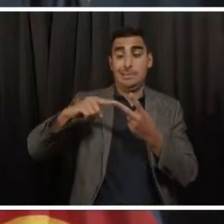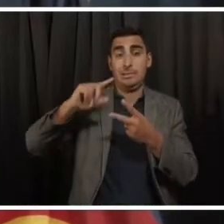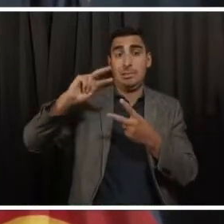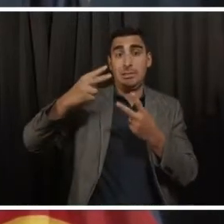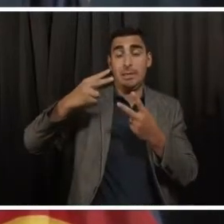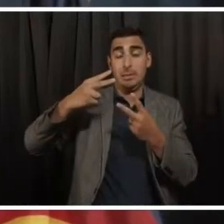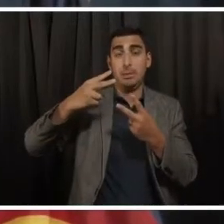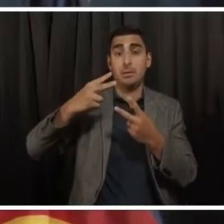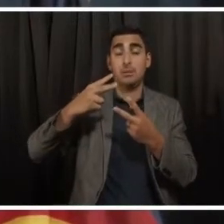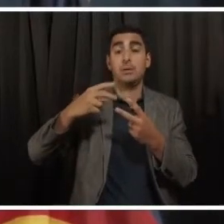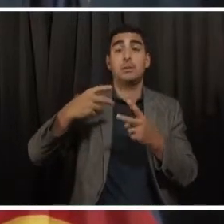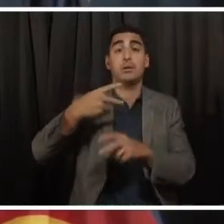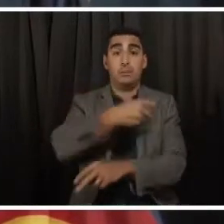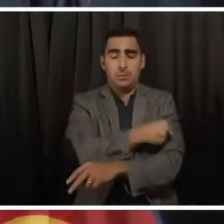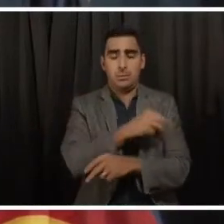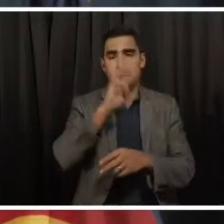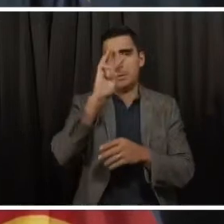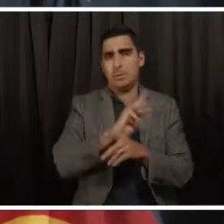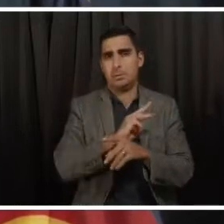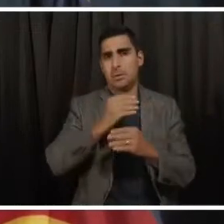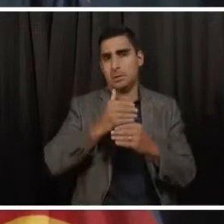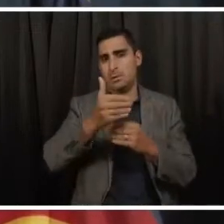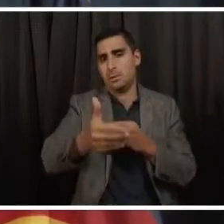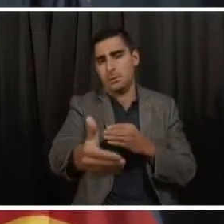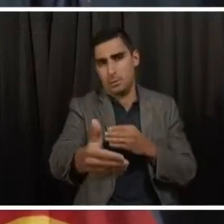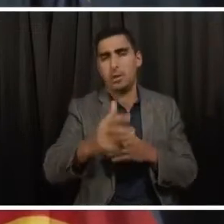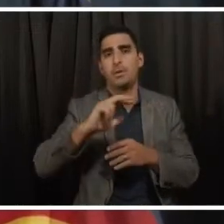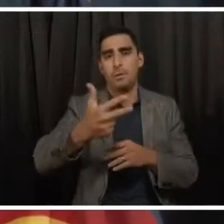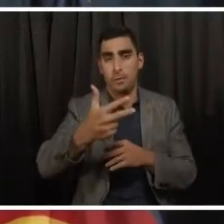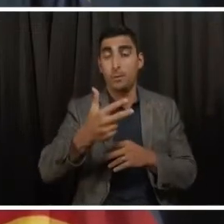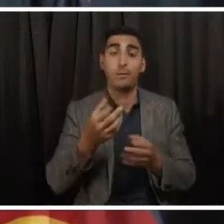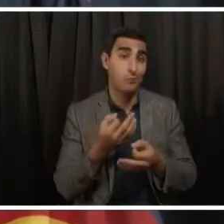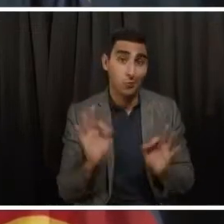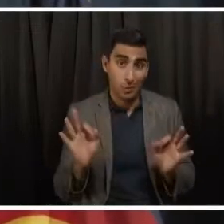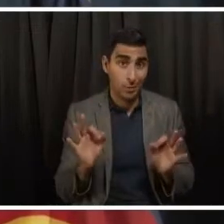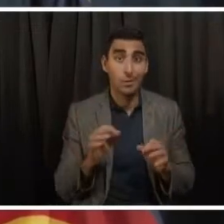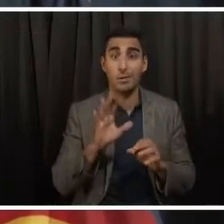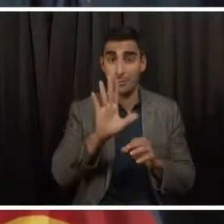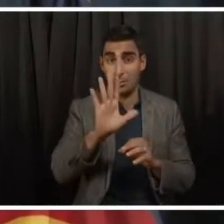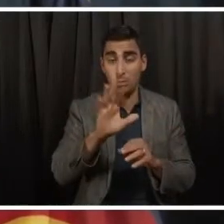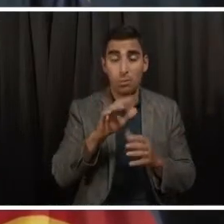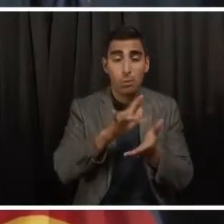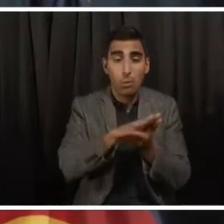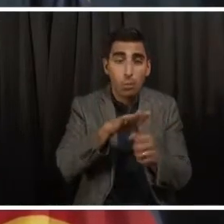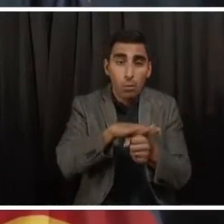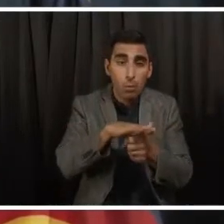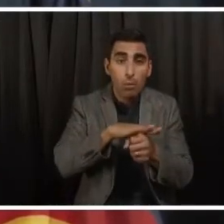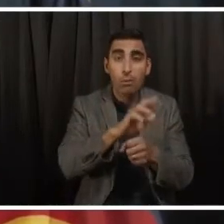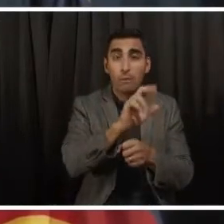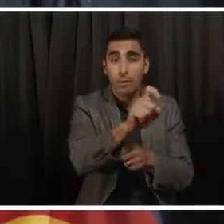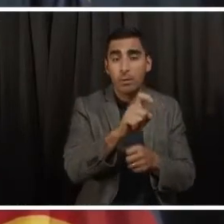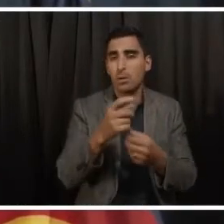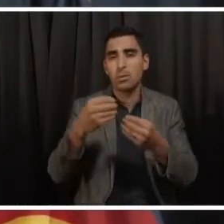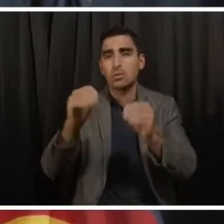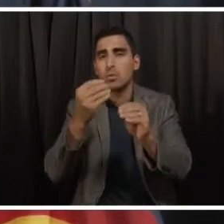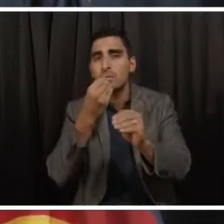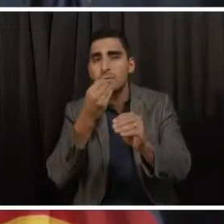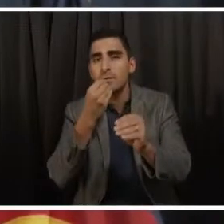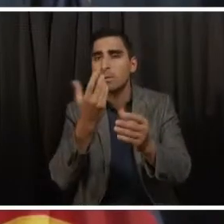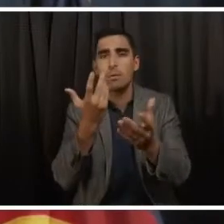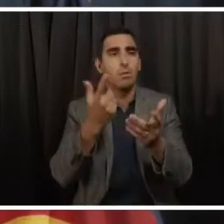segundo vacuna, y es gratis, y es en su farmacia local, supermercado. También hay